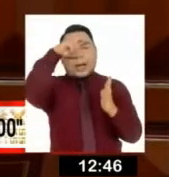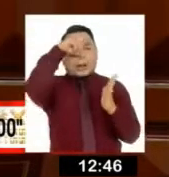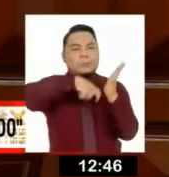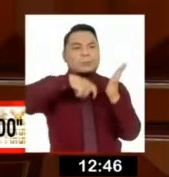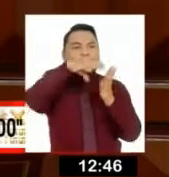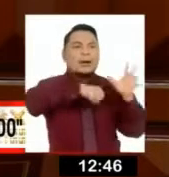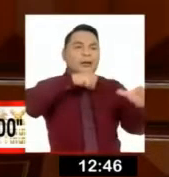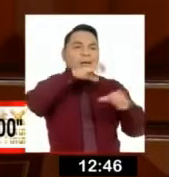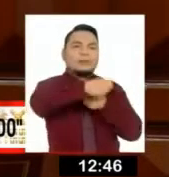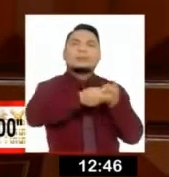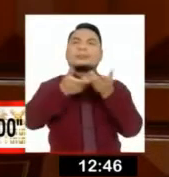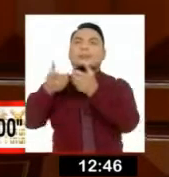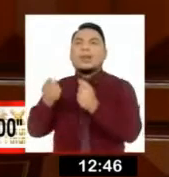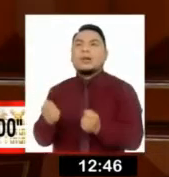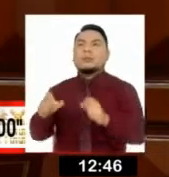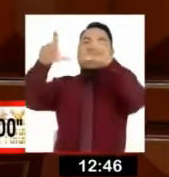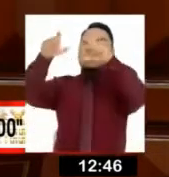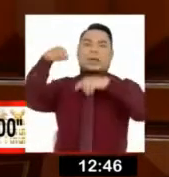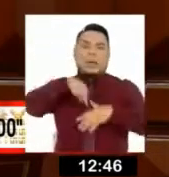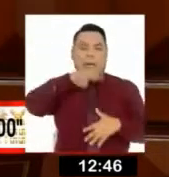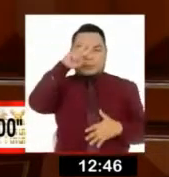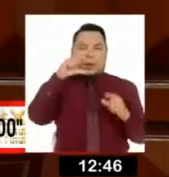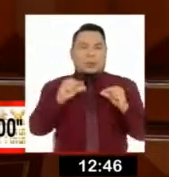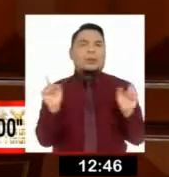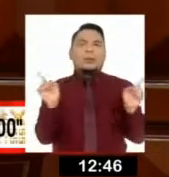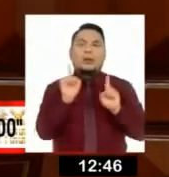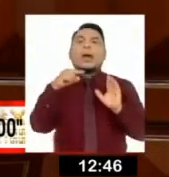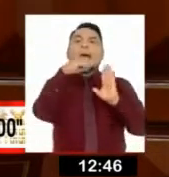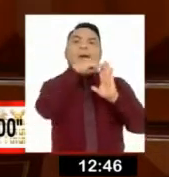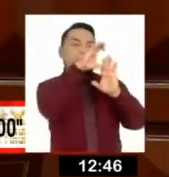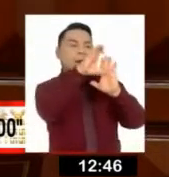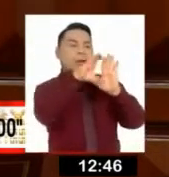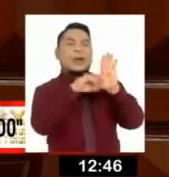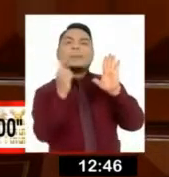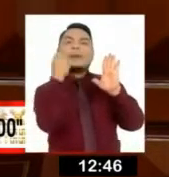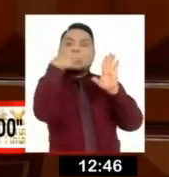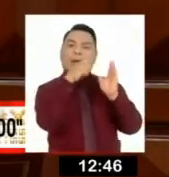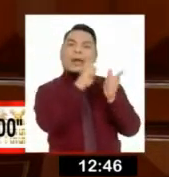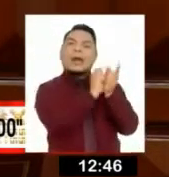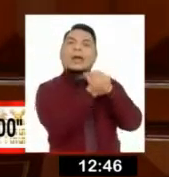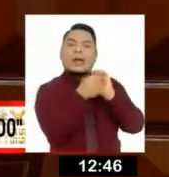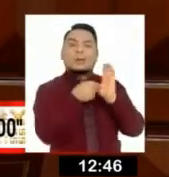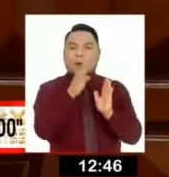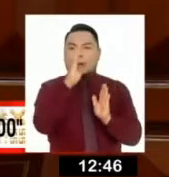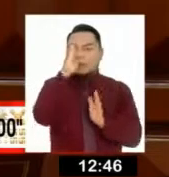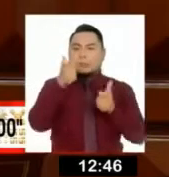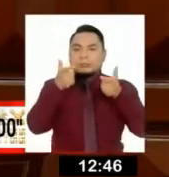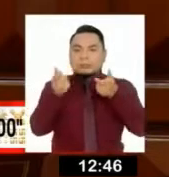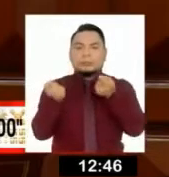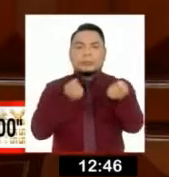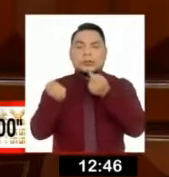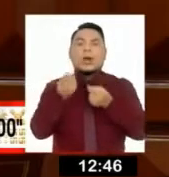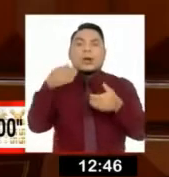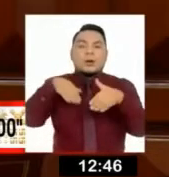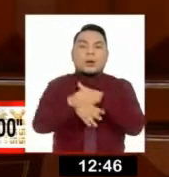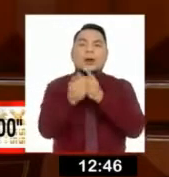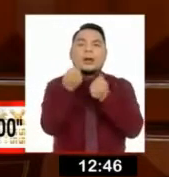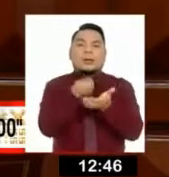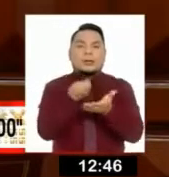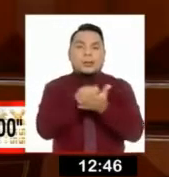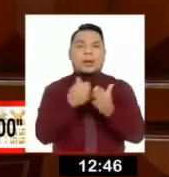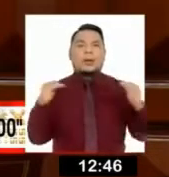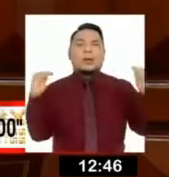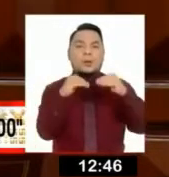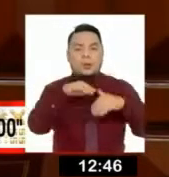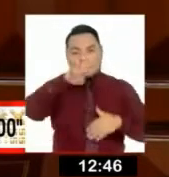las cambiantes circunstancias del mercado internacional, garantizando los ingresos del Estado.